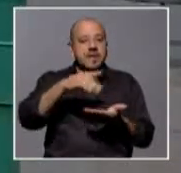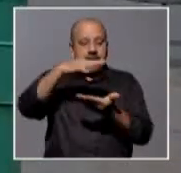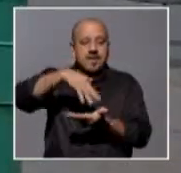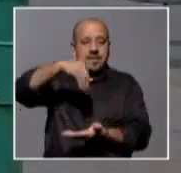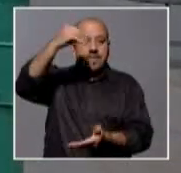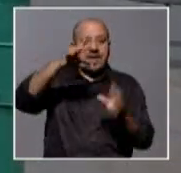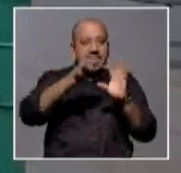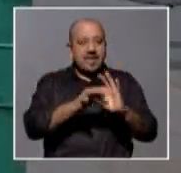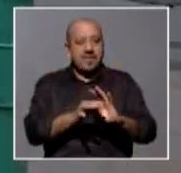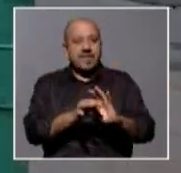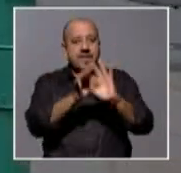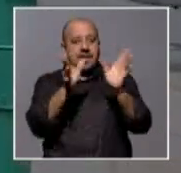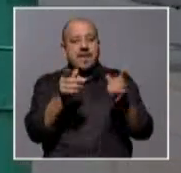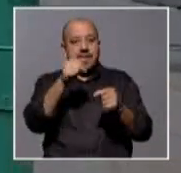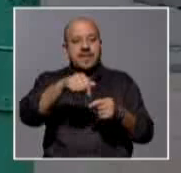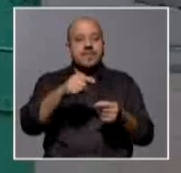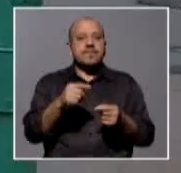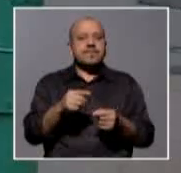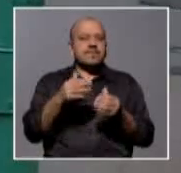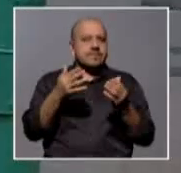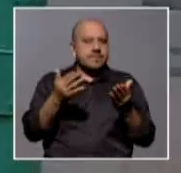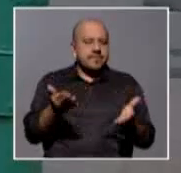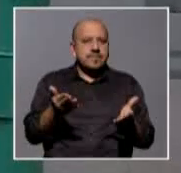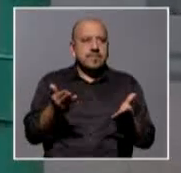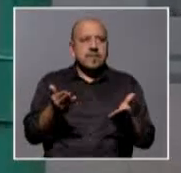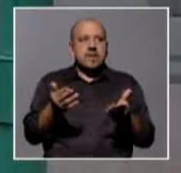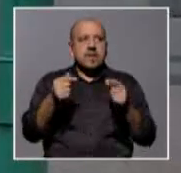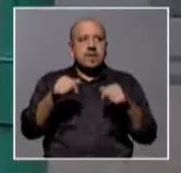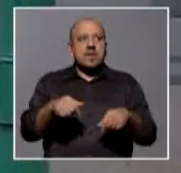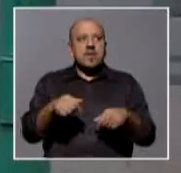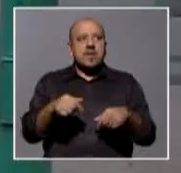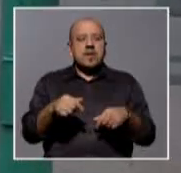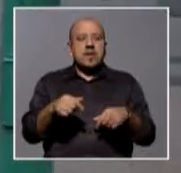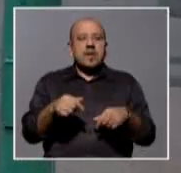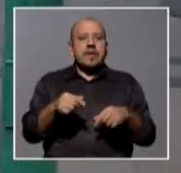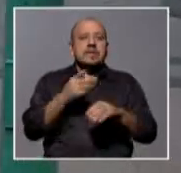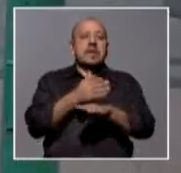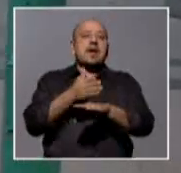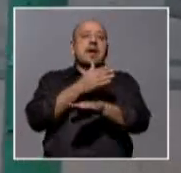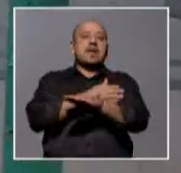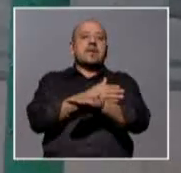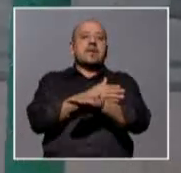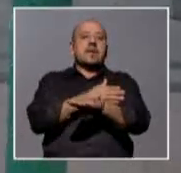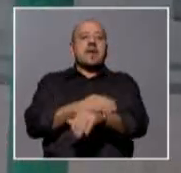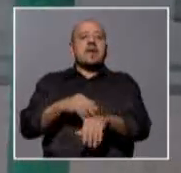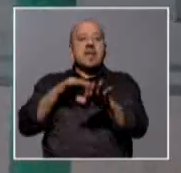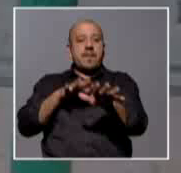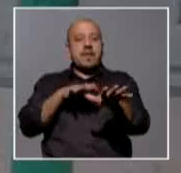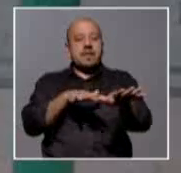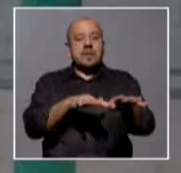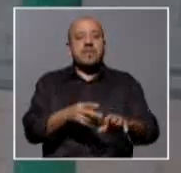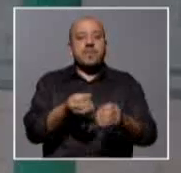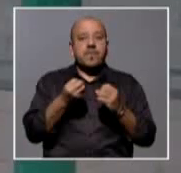cuestión ambigua que se da, especial, en que estamos viviendo a la vez la previa y la marcha en sí. ¿Por